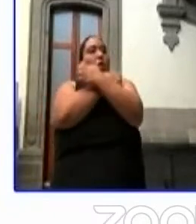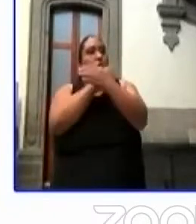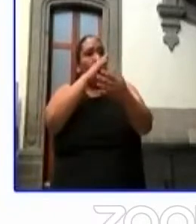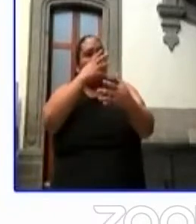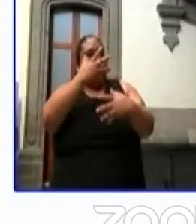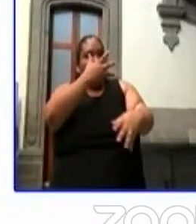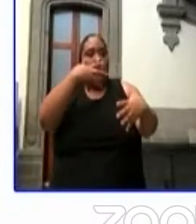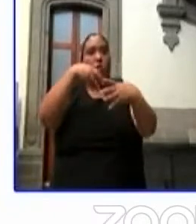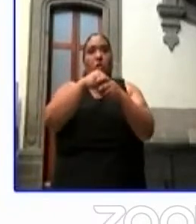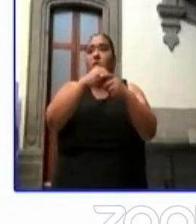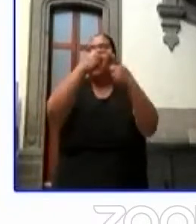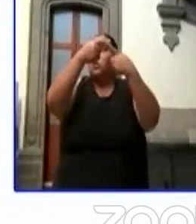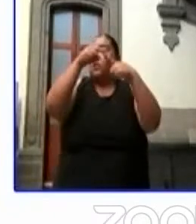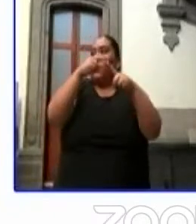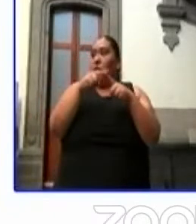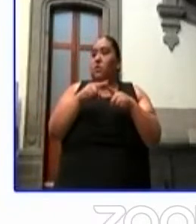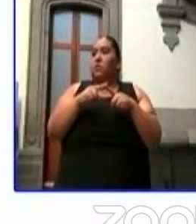Dios.